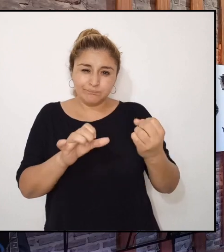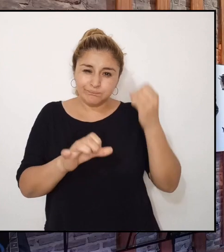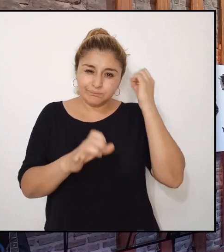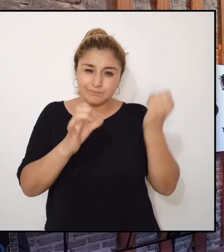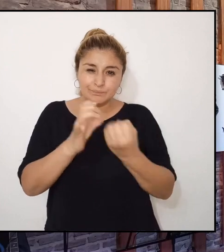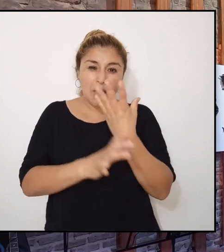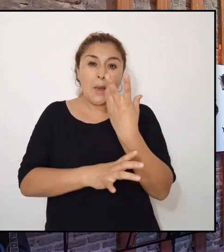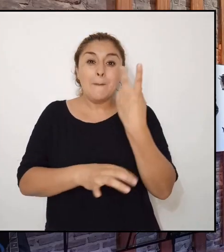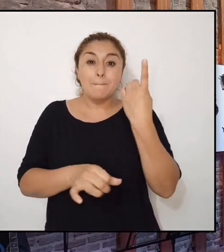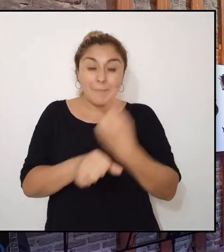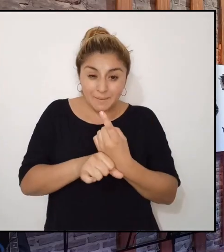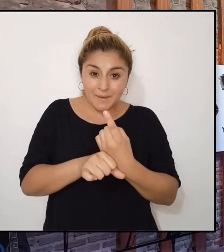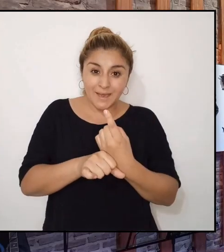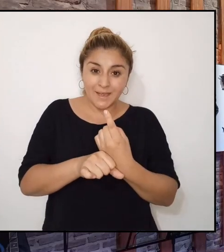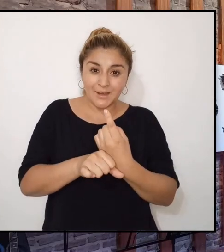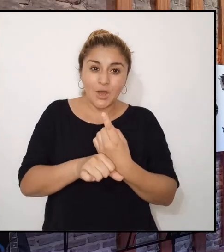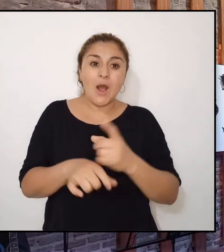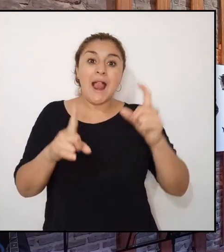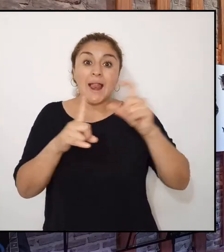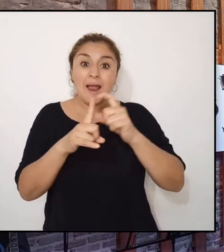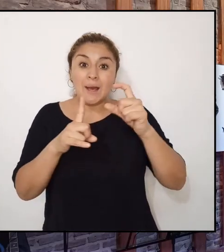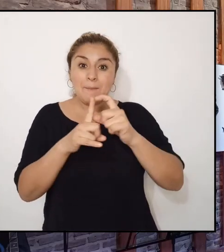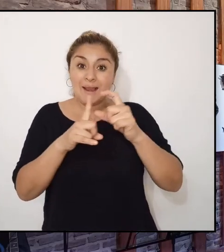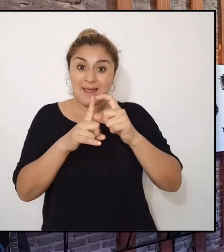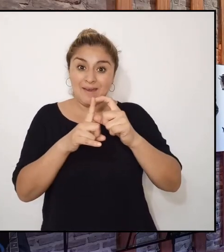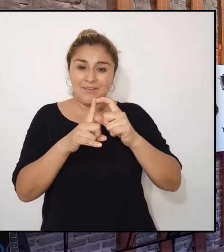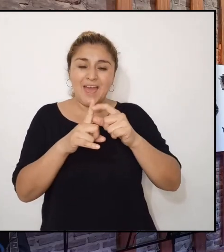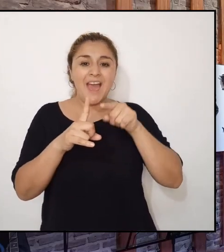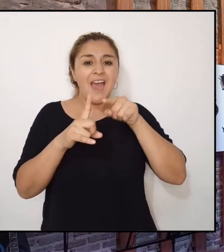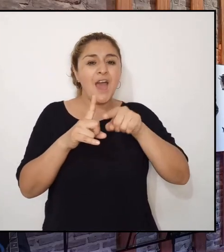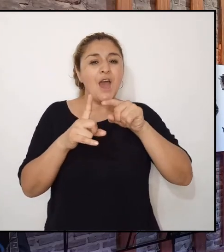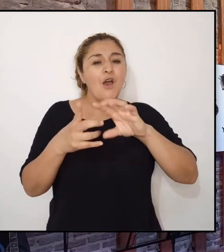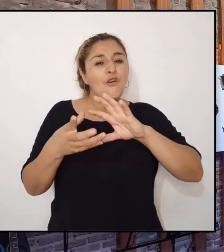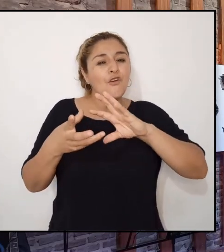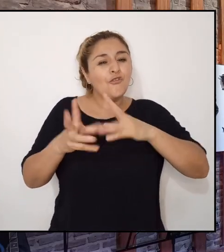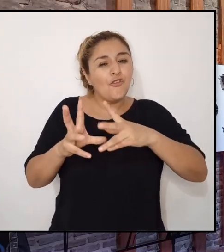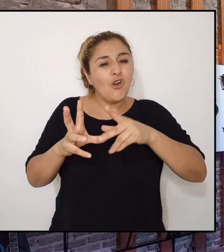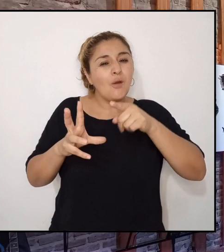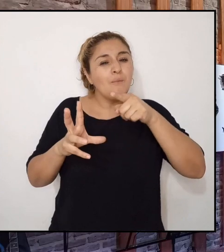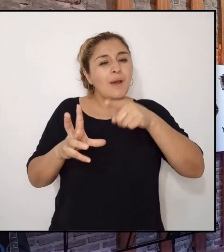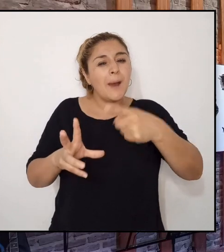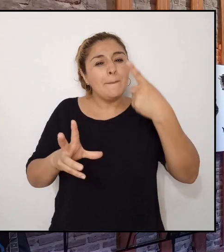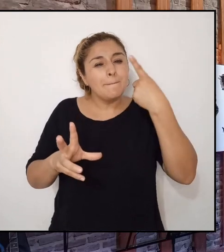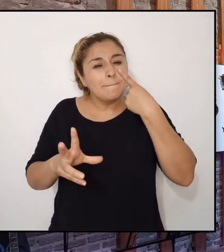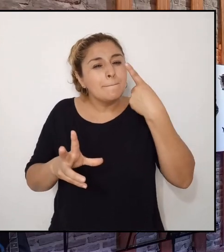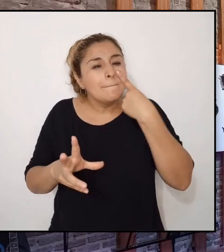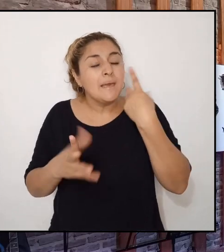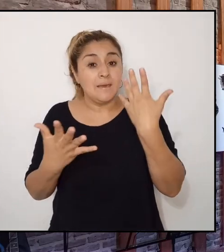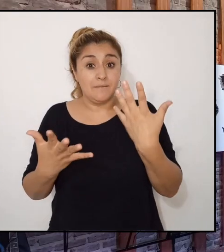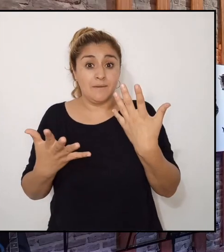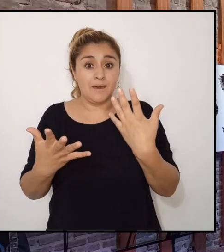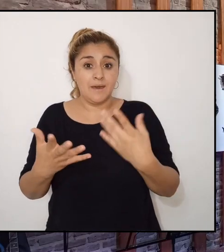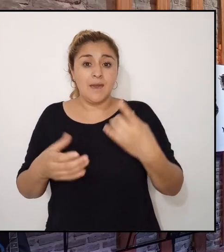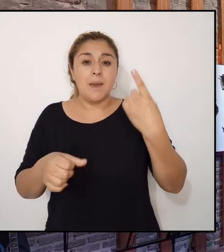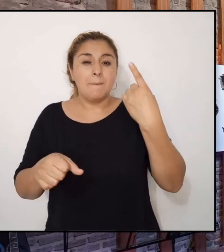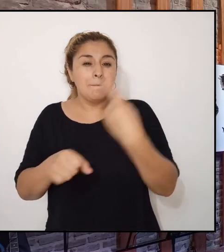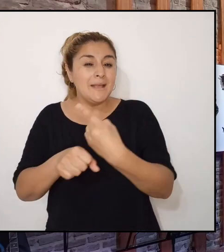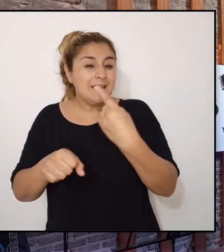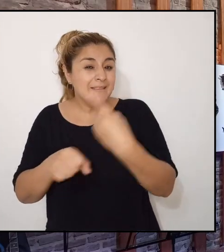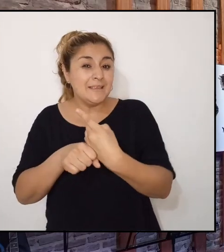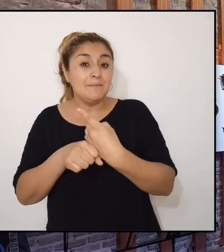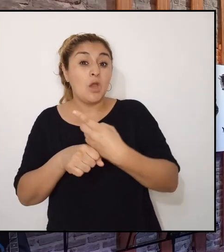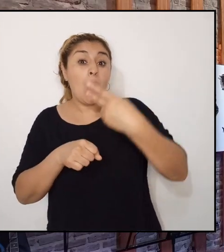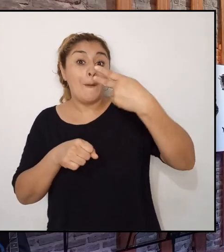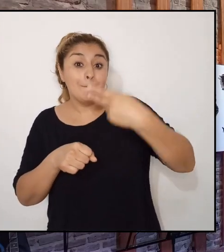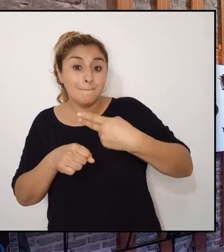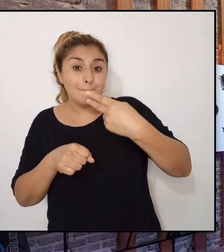una expresión divina. Entonces, en el principio era la palabra, era el verbo, y la palabra